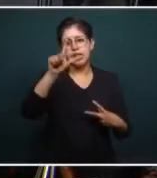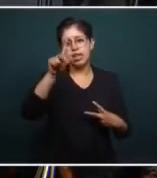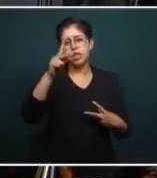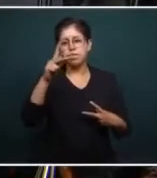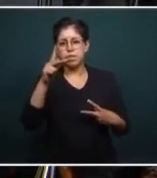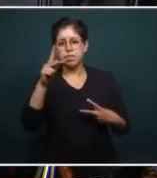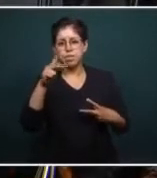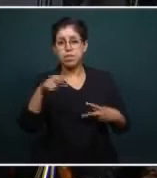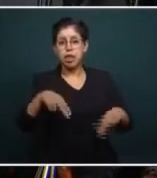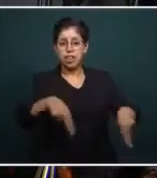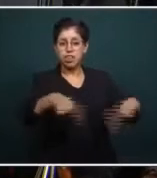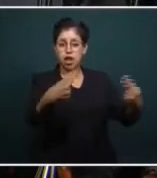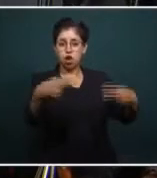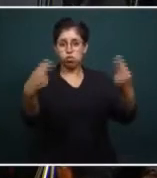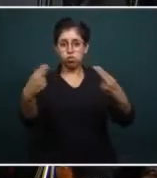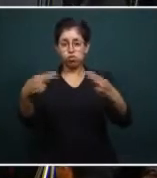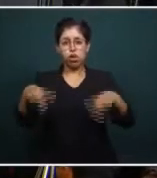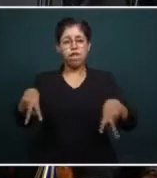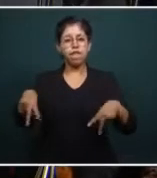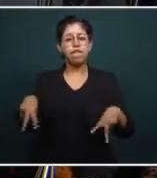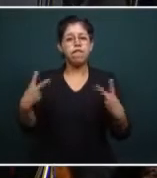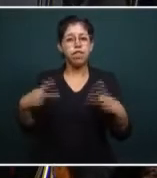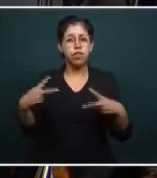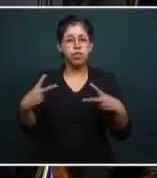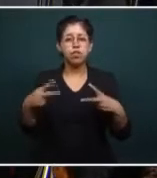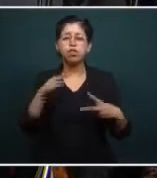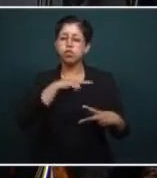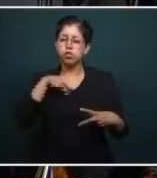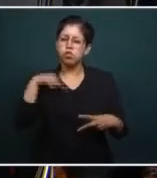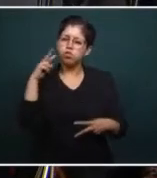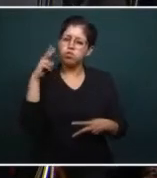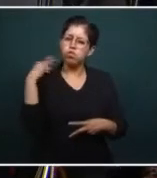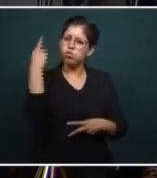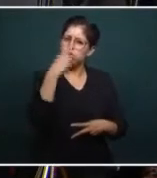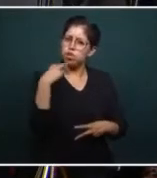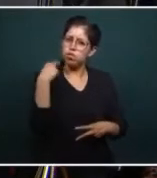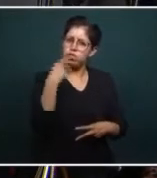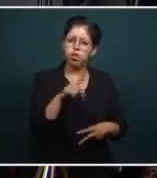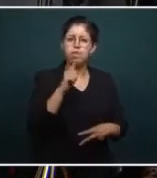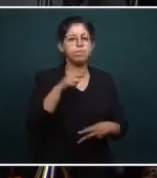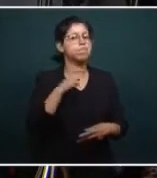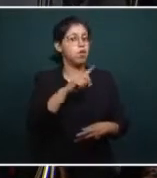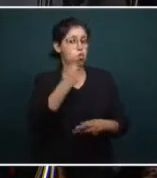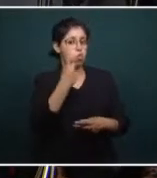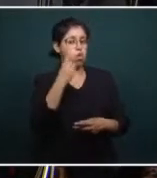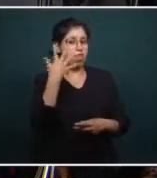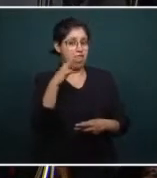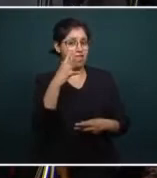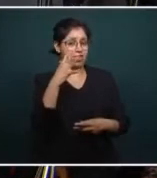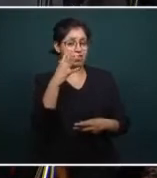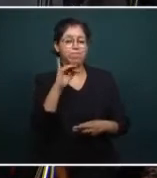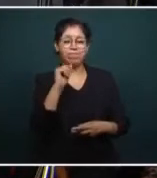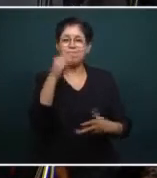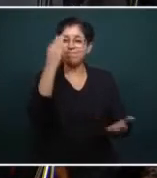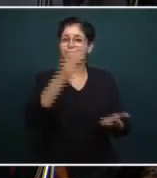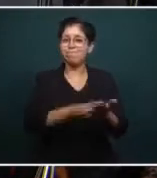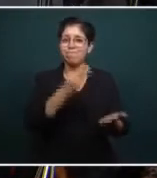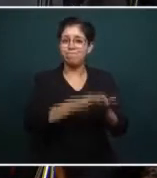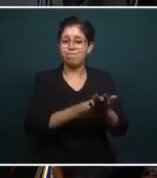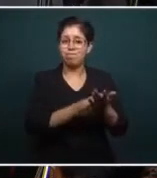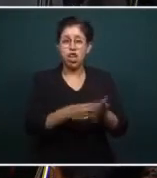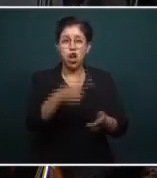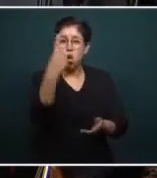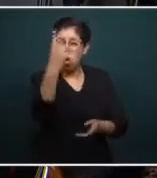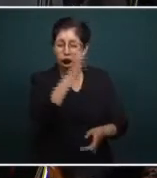we 34 verified expendedores, 34. de ellos Of 10 them, recibieron infracciones 10 got y infractions, uno se negó a ser and